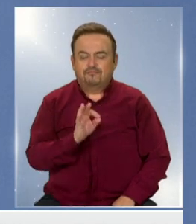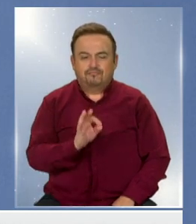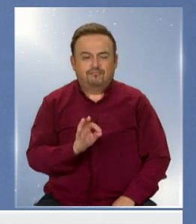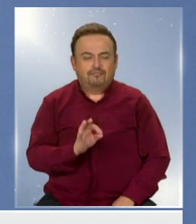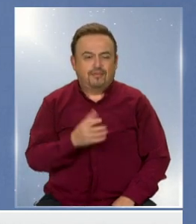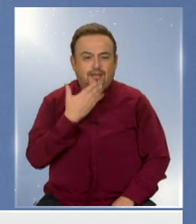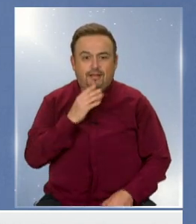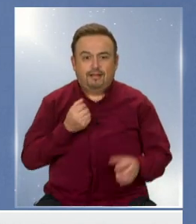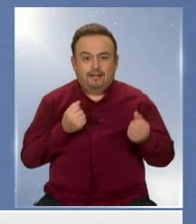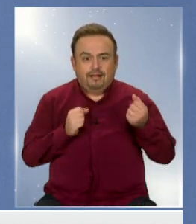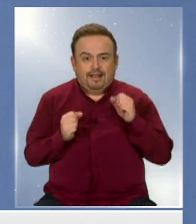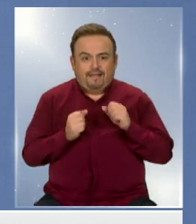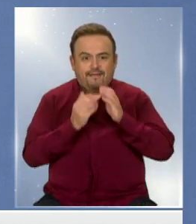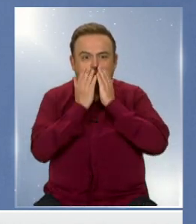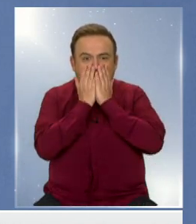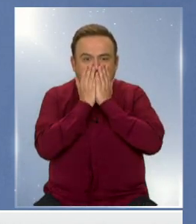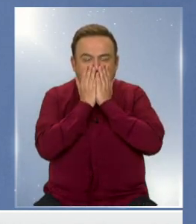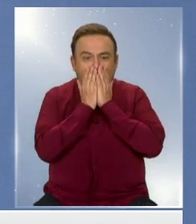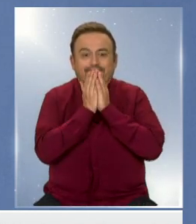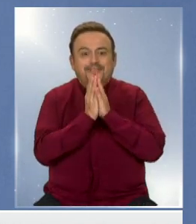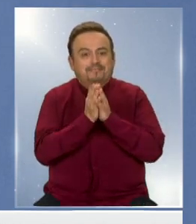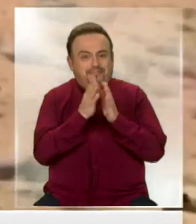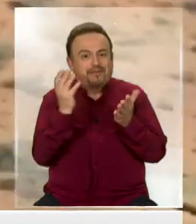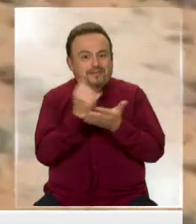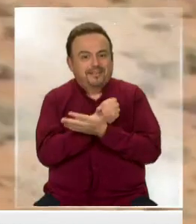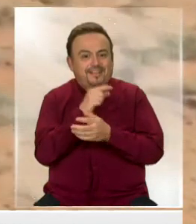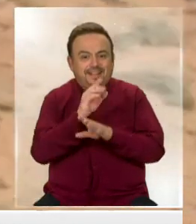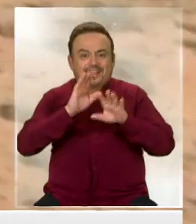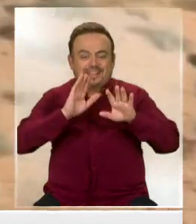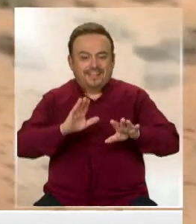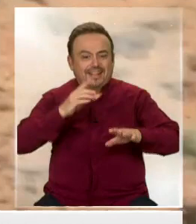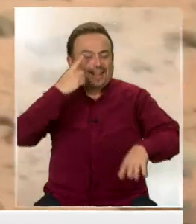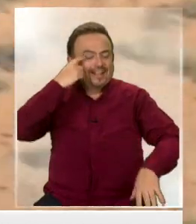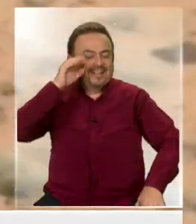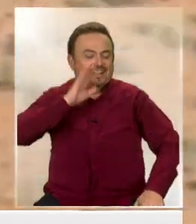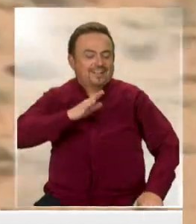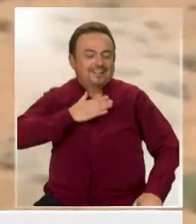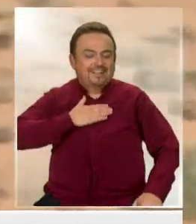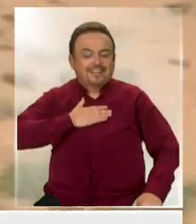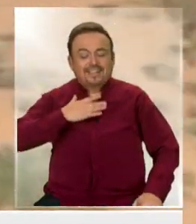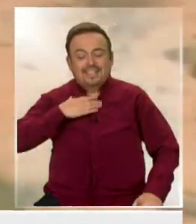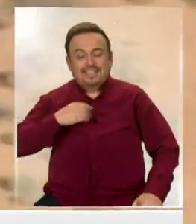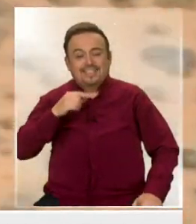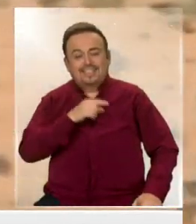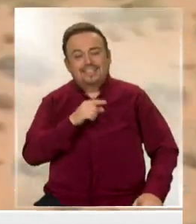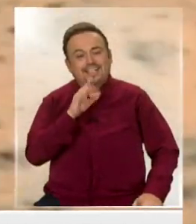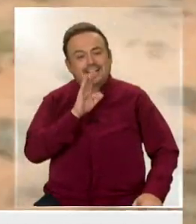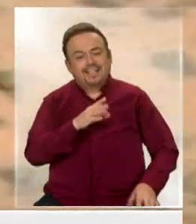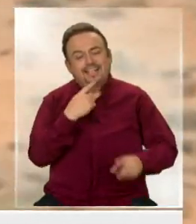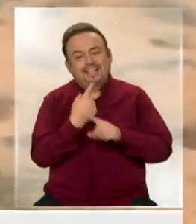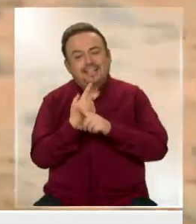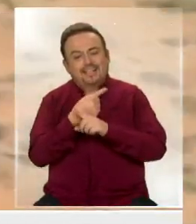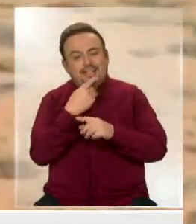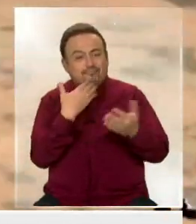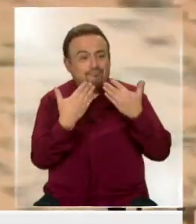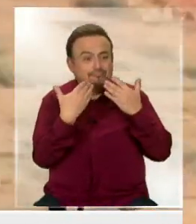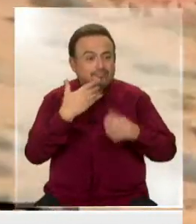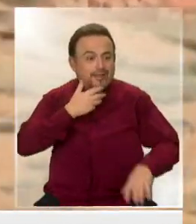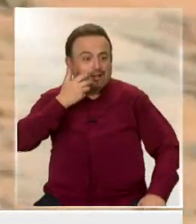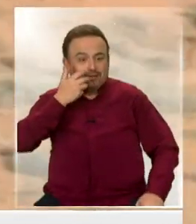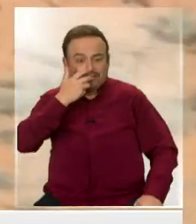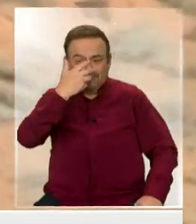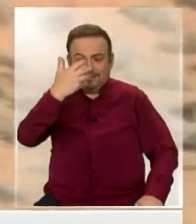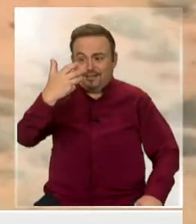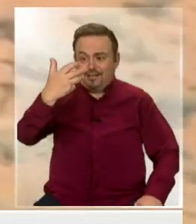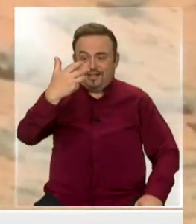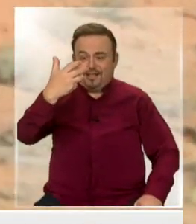un éxito. ¡Qué nervio! Sí, y lo logró, fíjate, que era parte del sueño incluso de su hija, que era parte de la conversación que tenían ahí, como te digo,